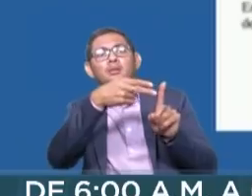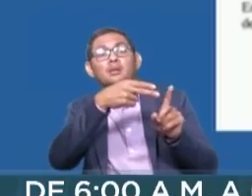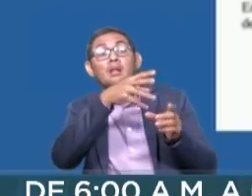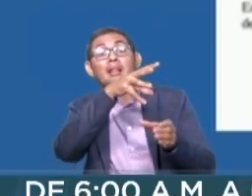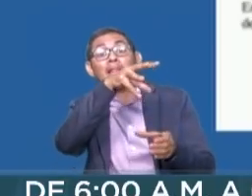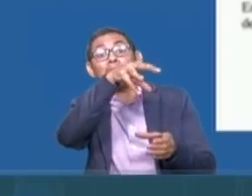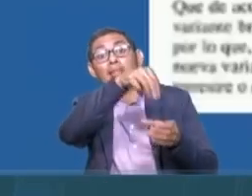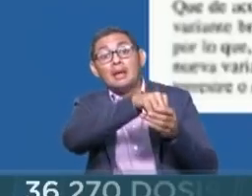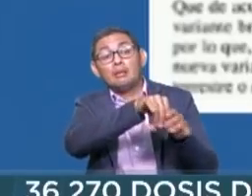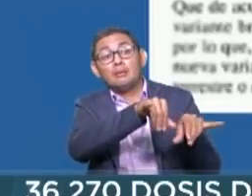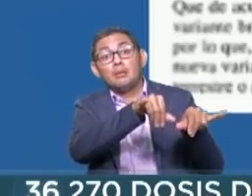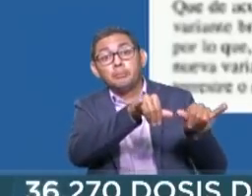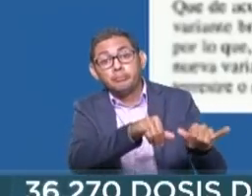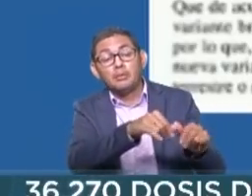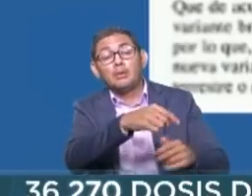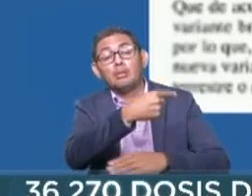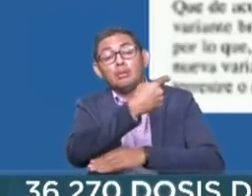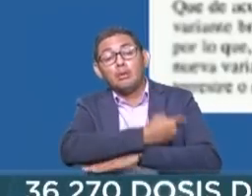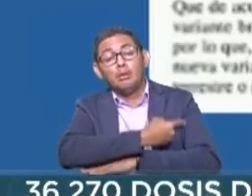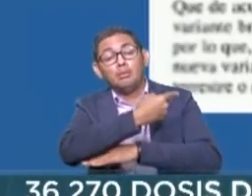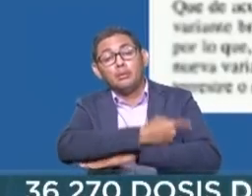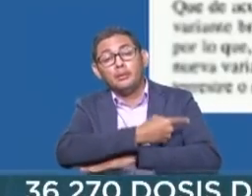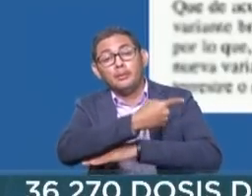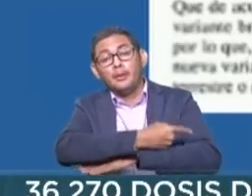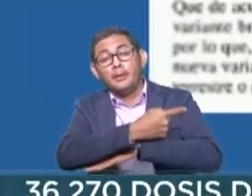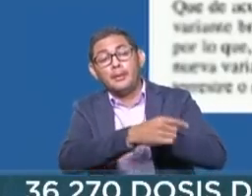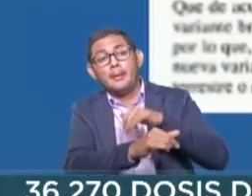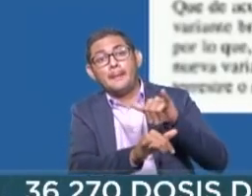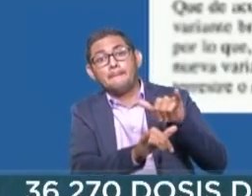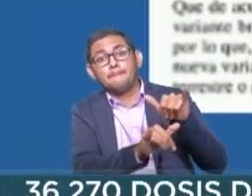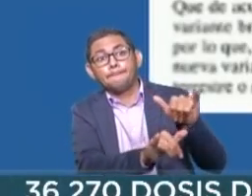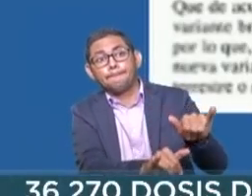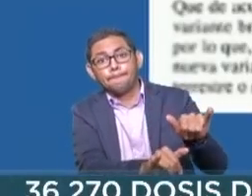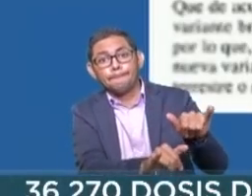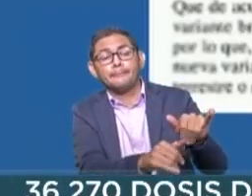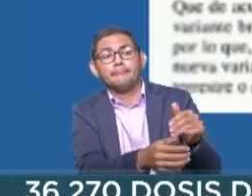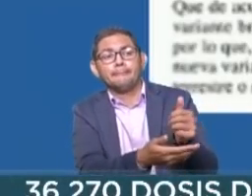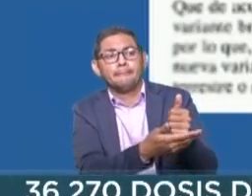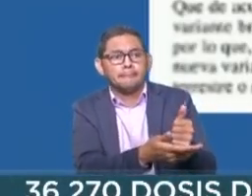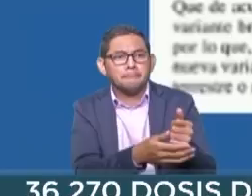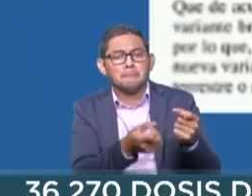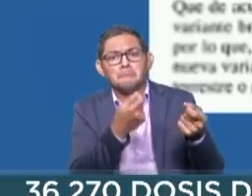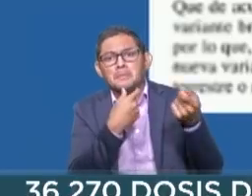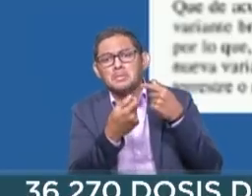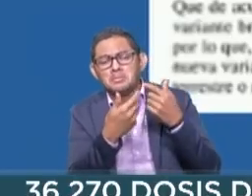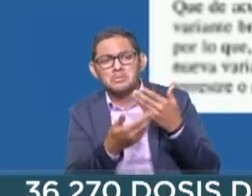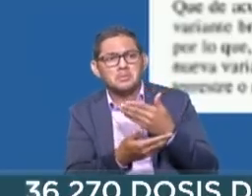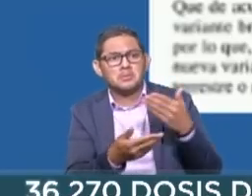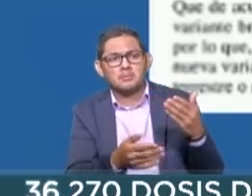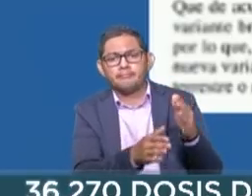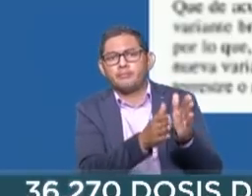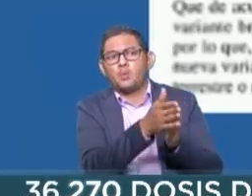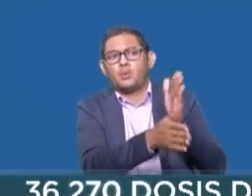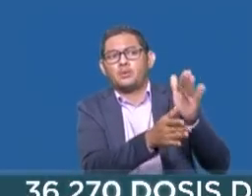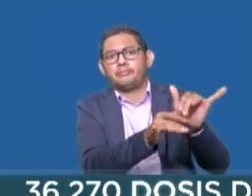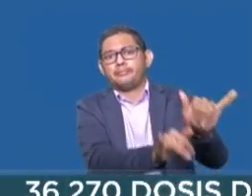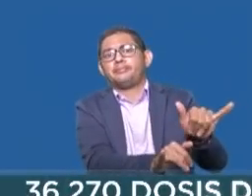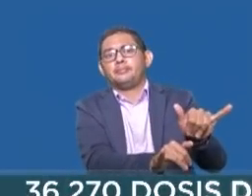realizar su aislamiento y seguir el tratamiento de acuerdo a los protocolos establecidos en nuestro país.